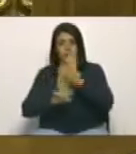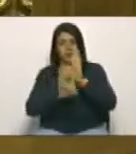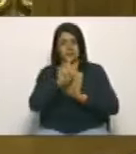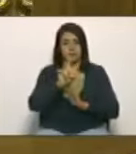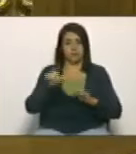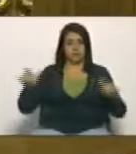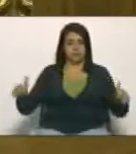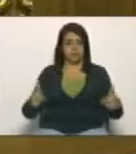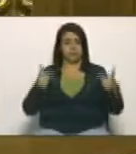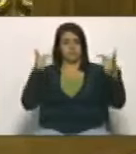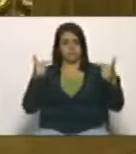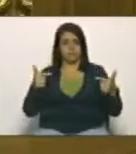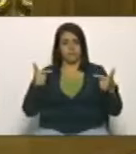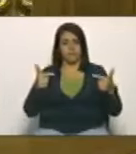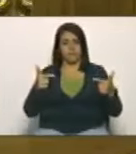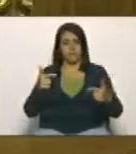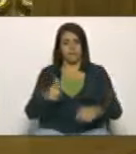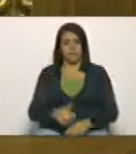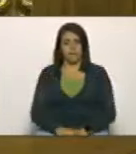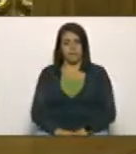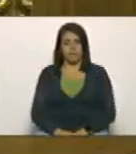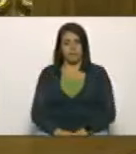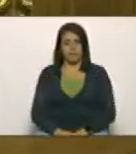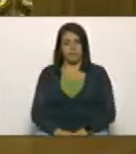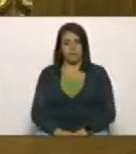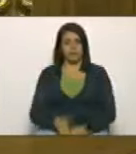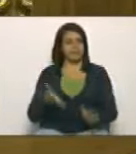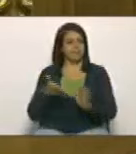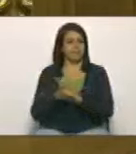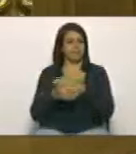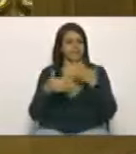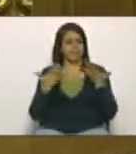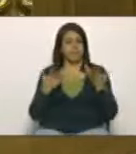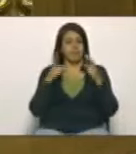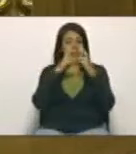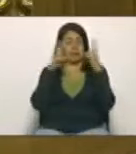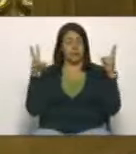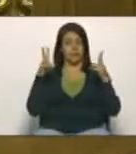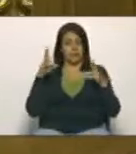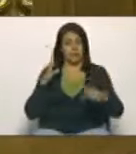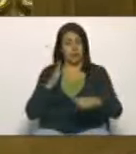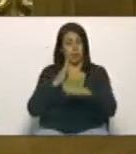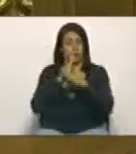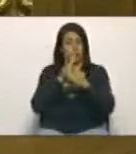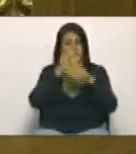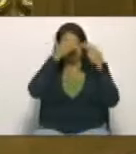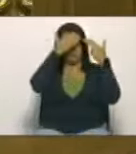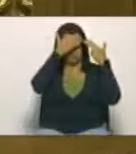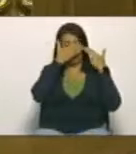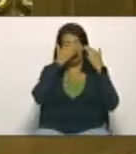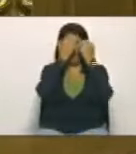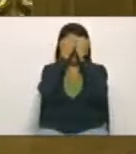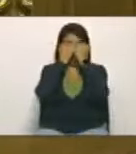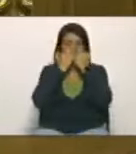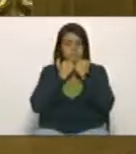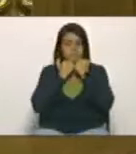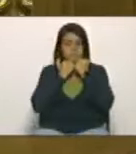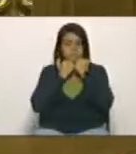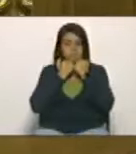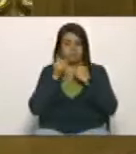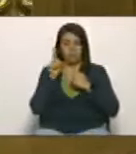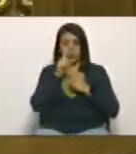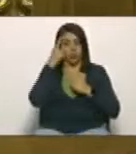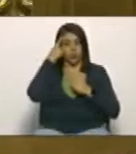las confrontaciones en Cisjordania. Entonces, un tema de ir contra el terrorismo. Nosotros